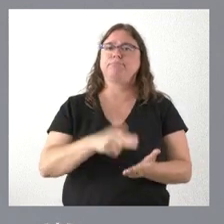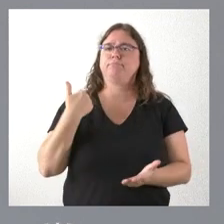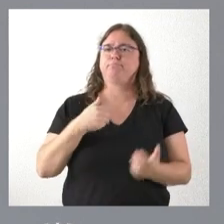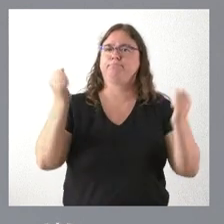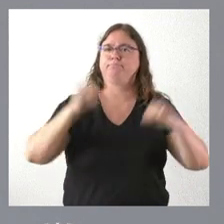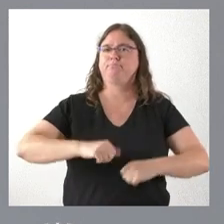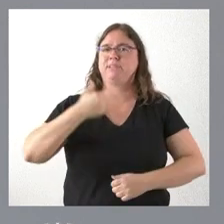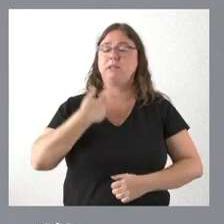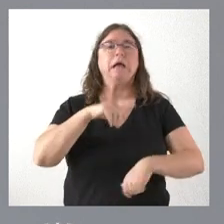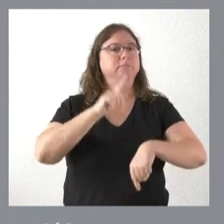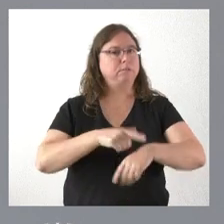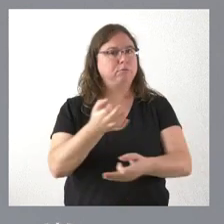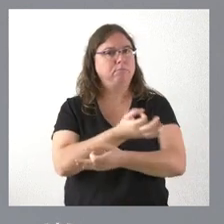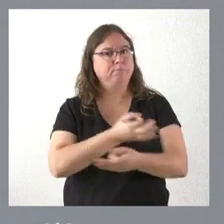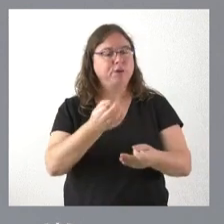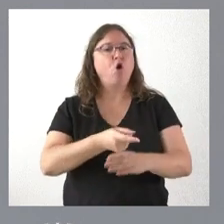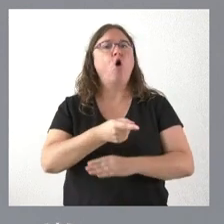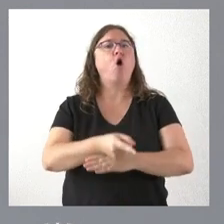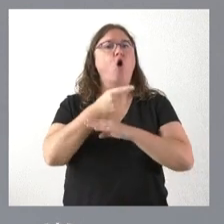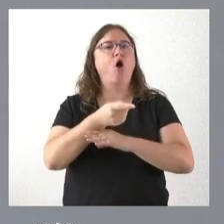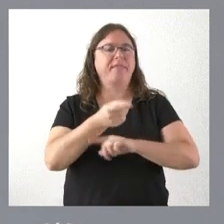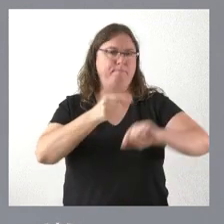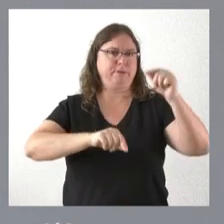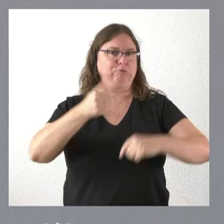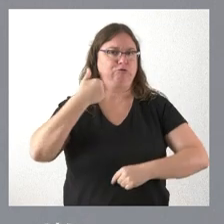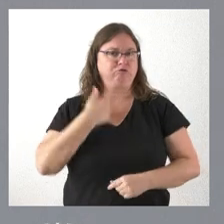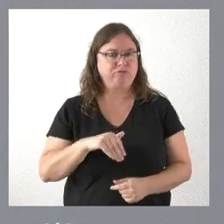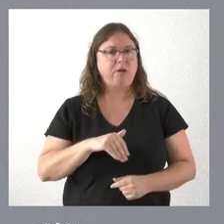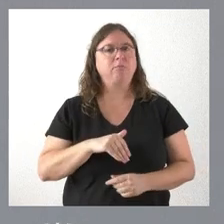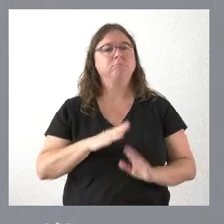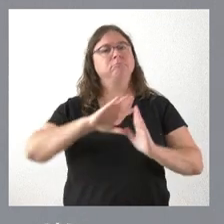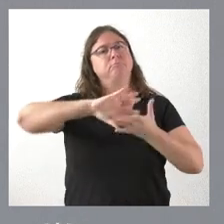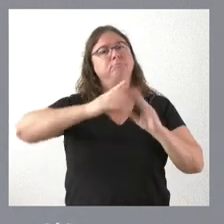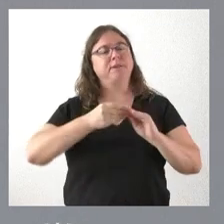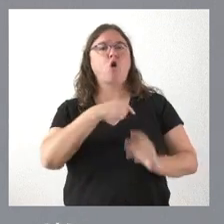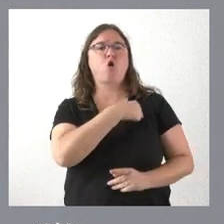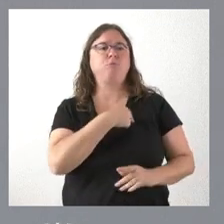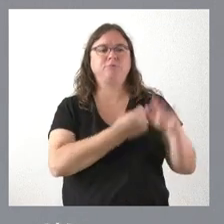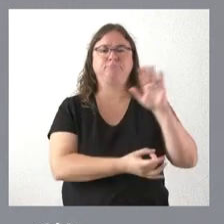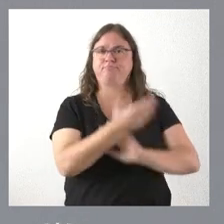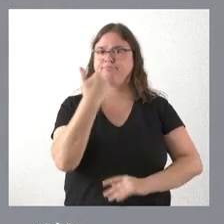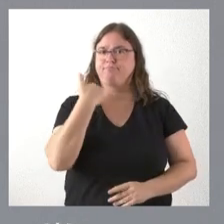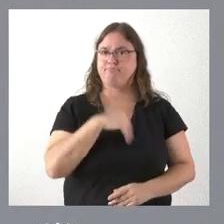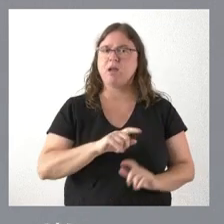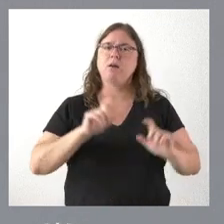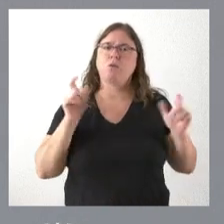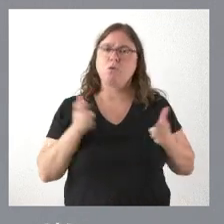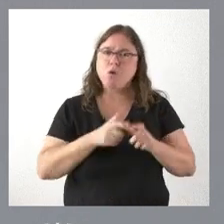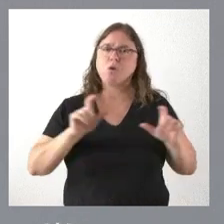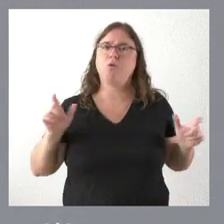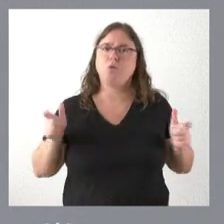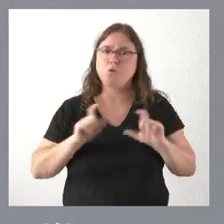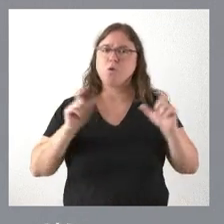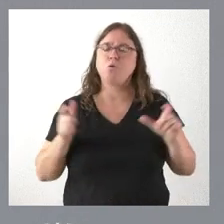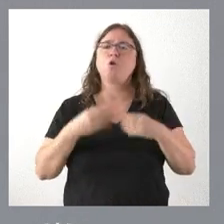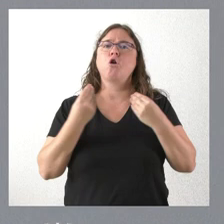y en tiempo la orden de la evolución del presupuesto hicimos las correspondientes comisiones funcionales han tenido reuniones desde la consejería de